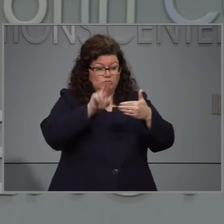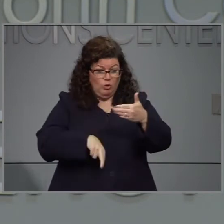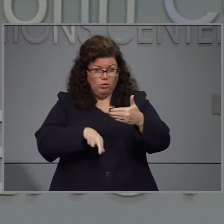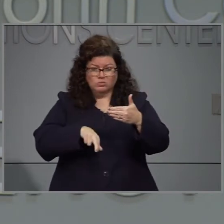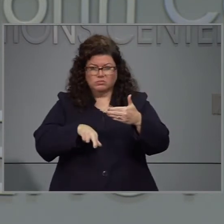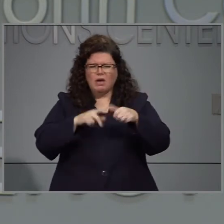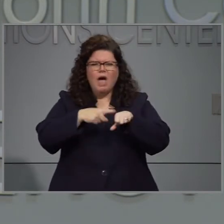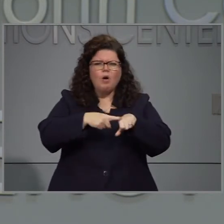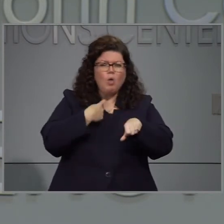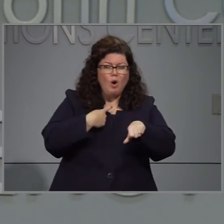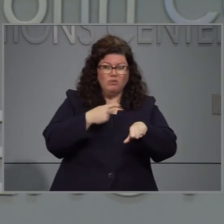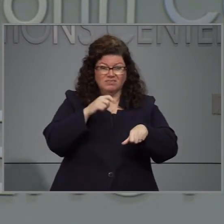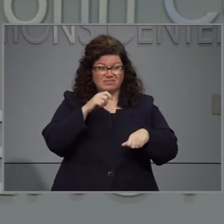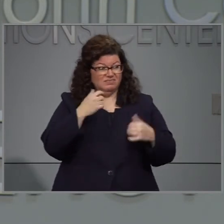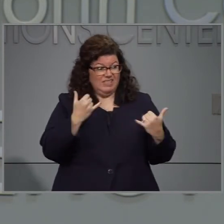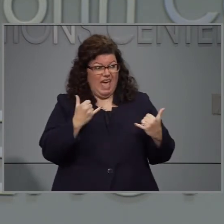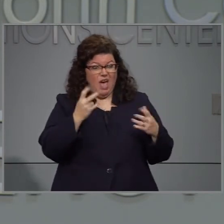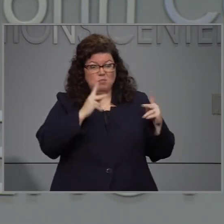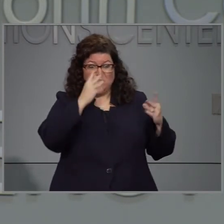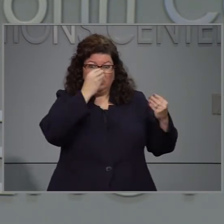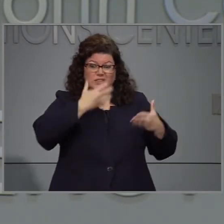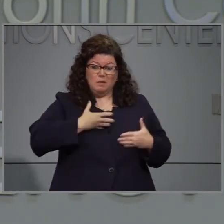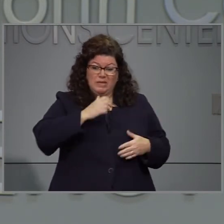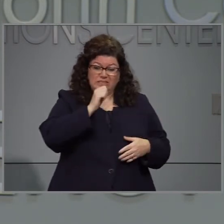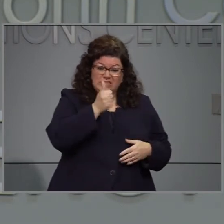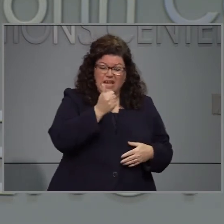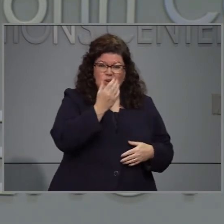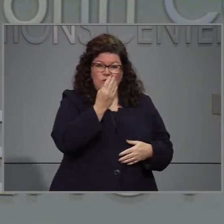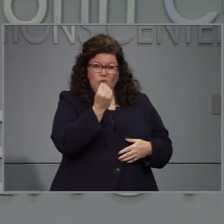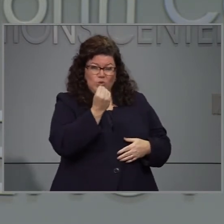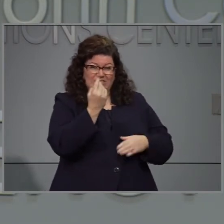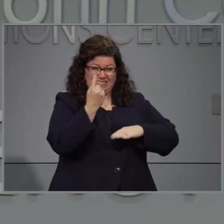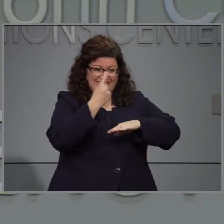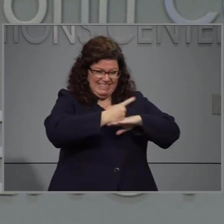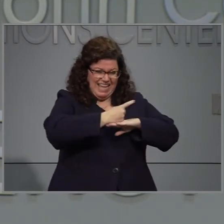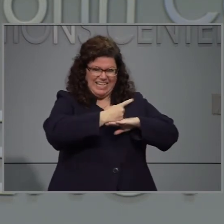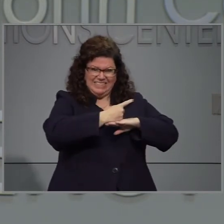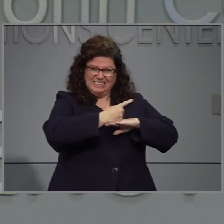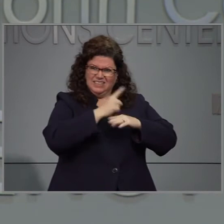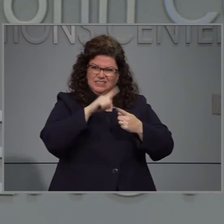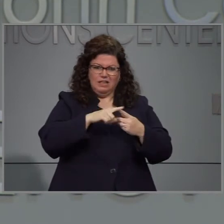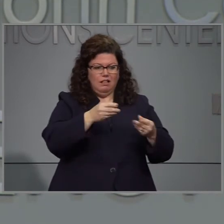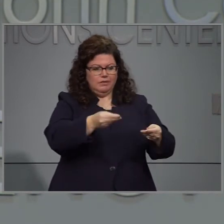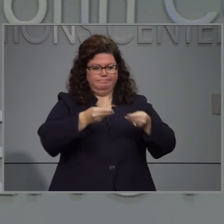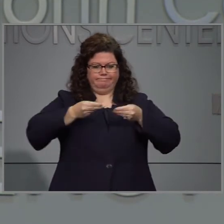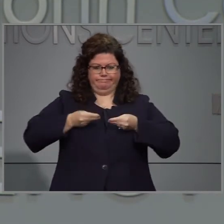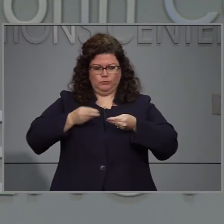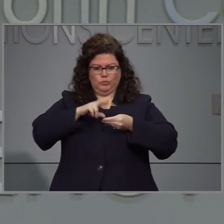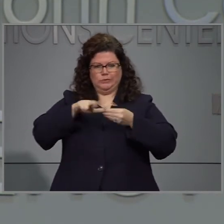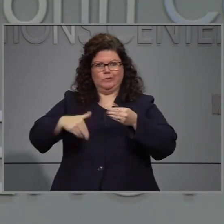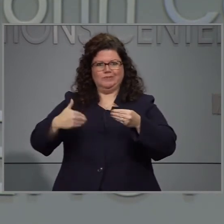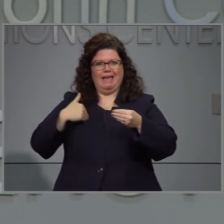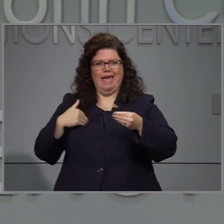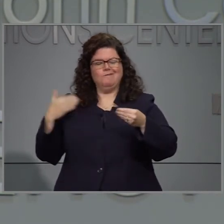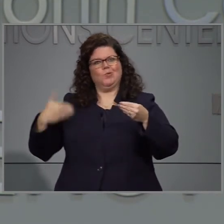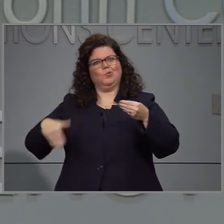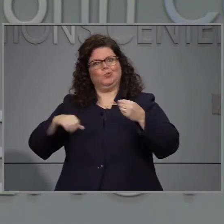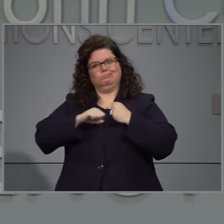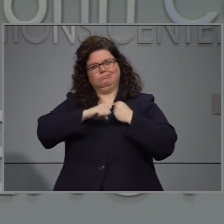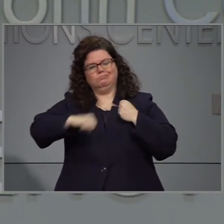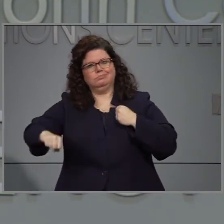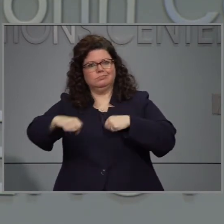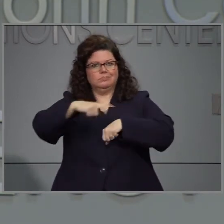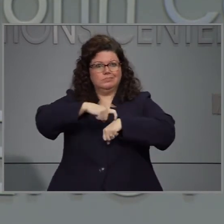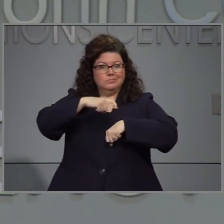está hablando me han dicho 10 a 14 días. ¿Y qué efectos tiene esto en el rastreo de contactos? En tanto que